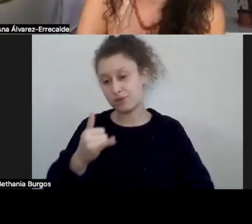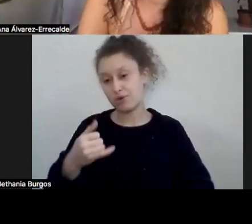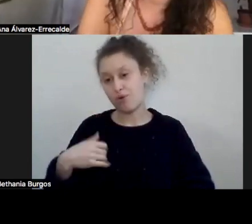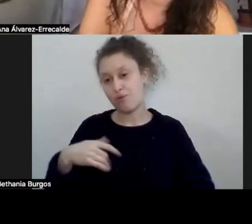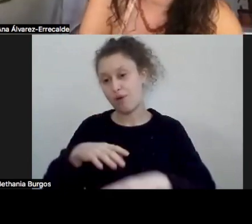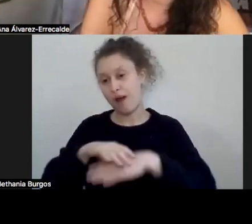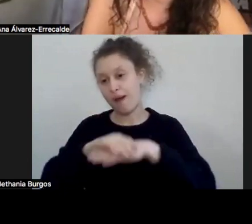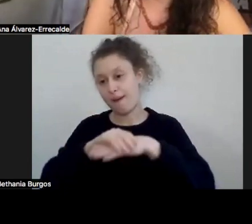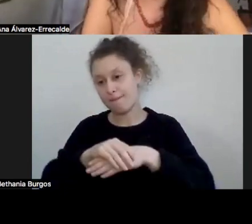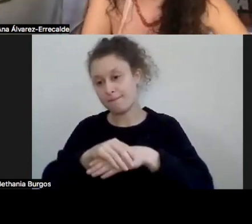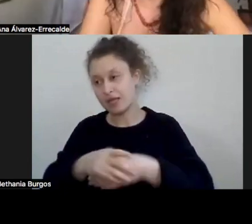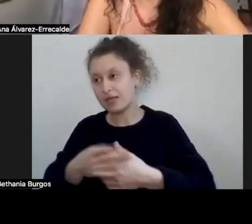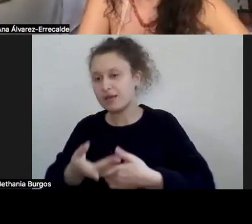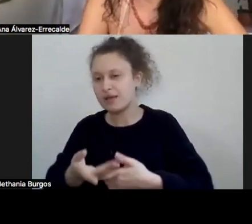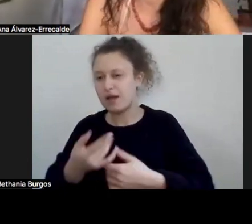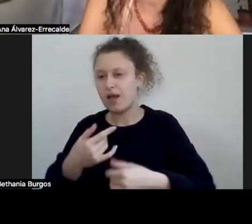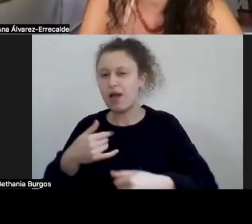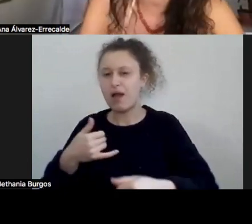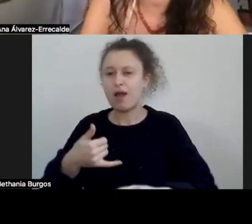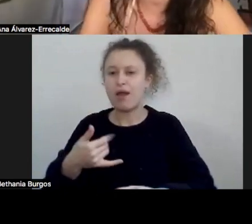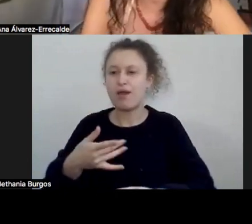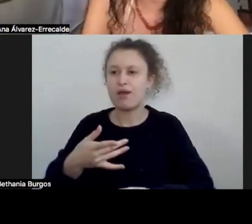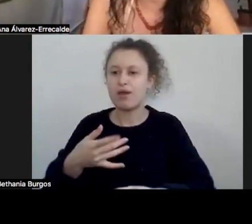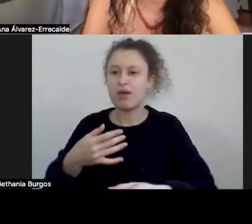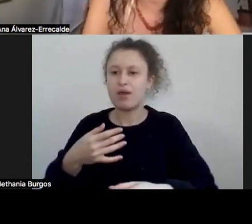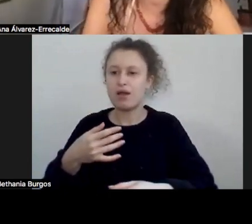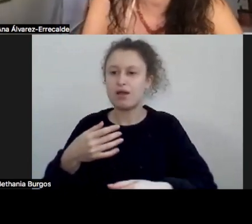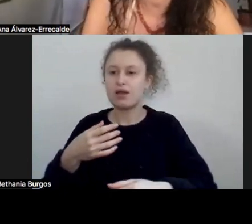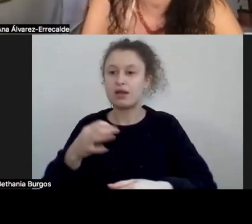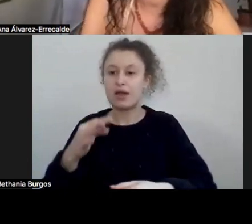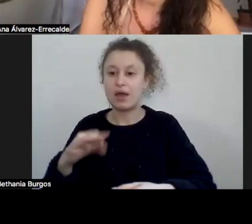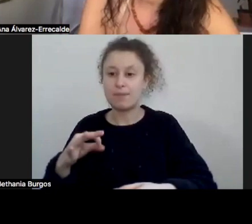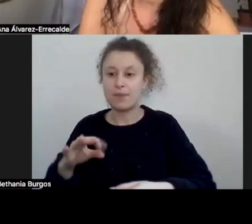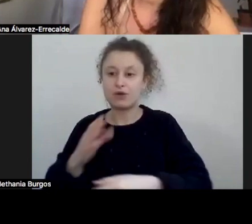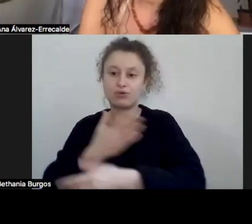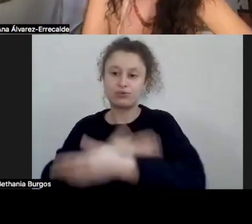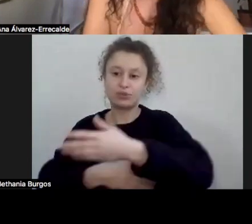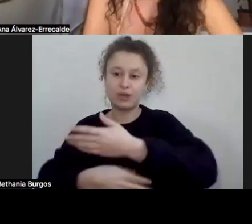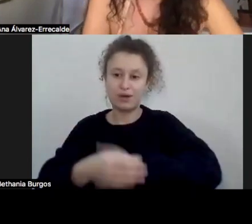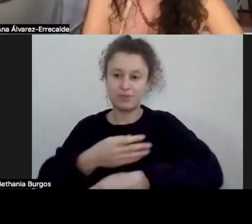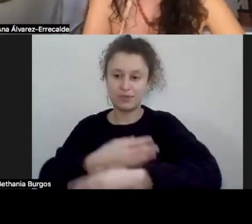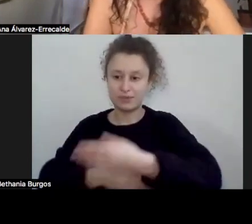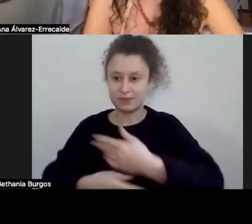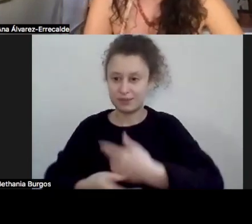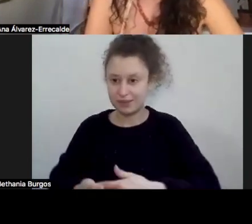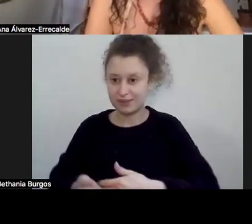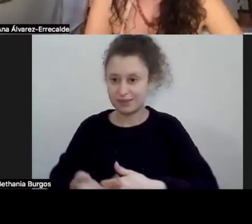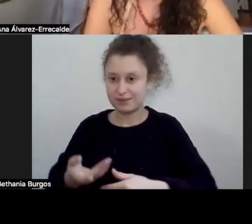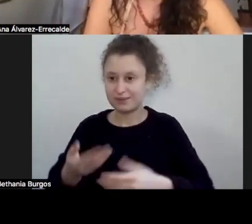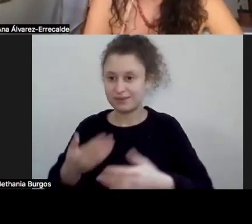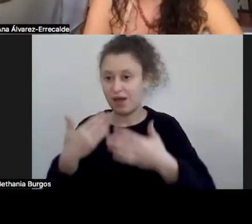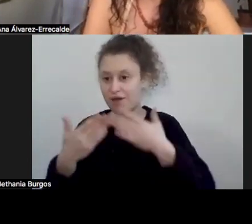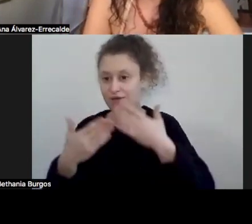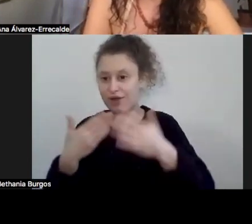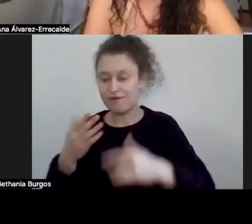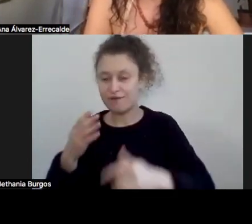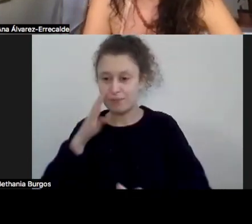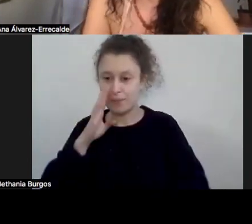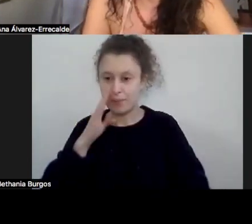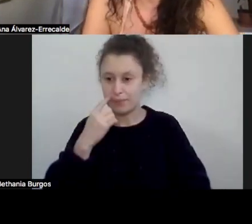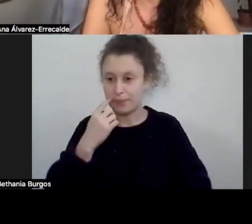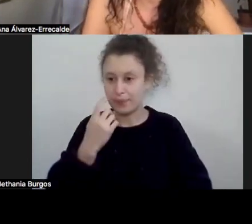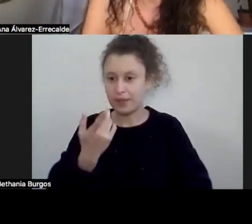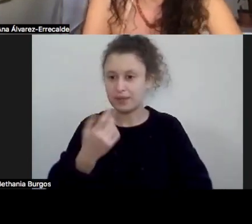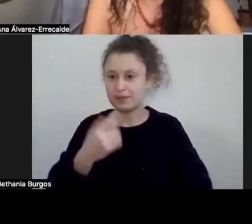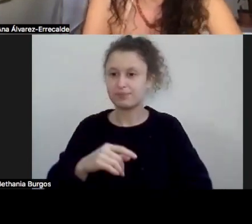qué más podía hacer su hermano, ¿no? Y su hermano ha logrado sacarse el carnet de conducir, que era algo que los padres nunca